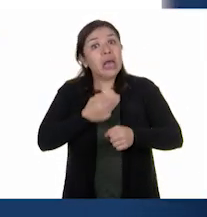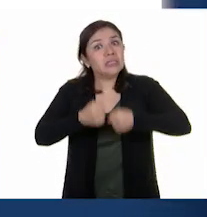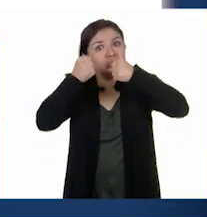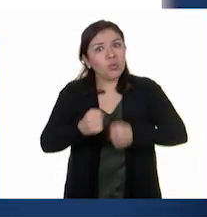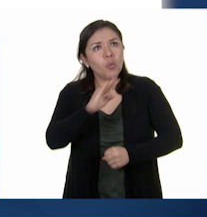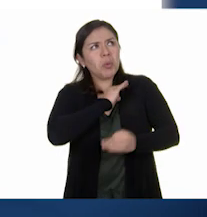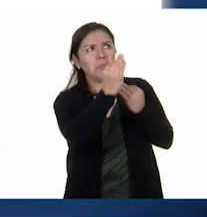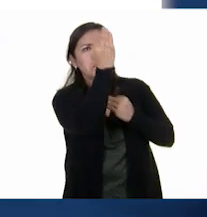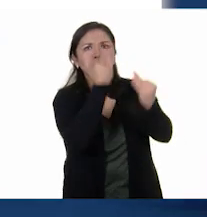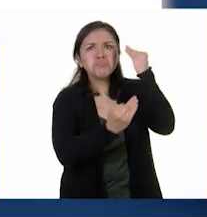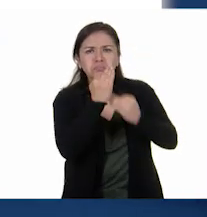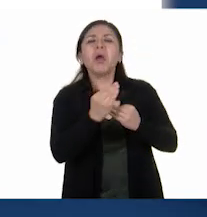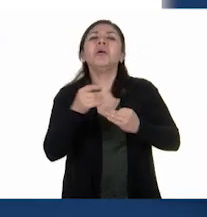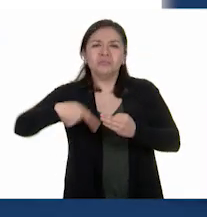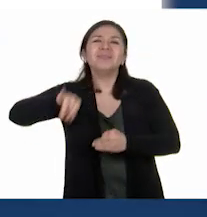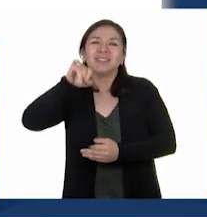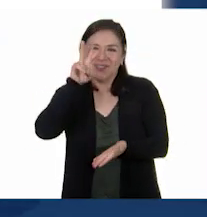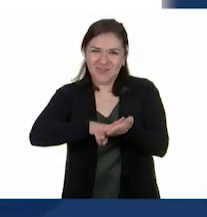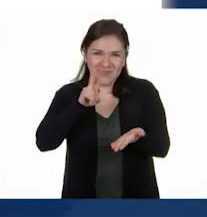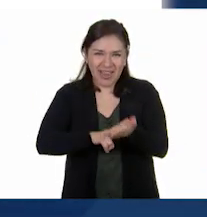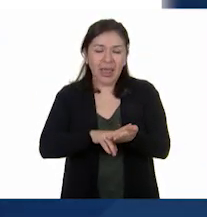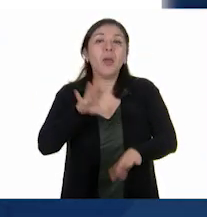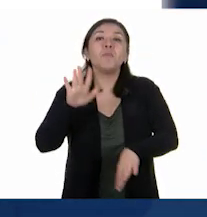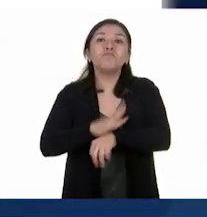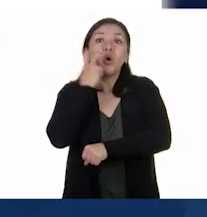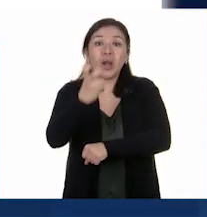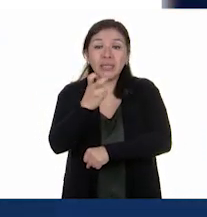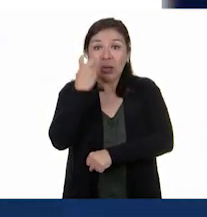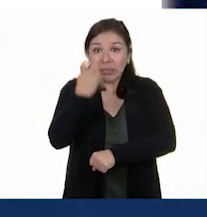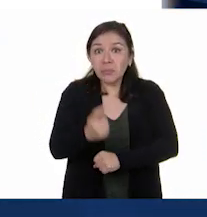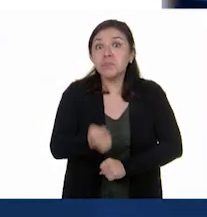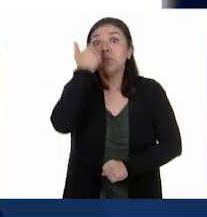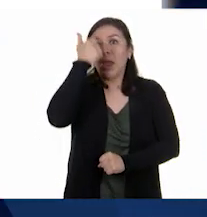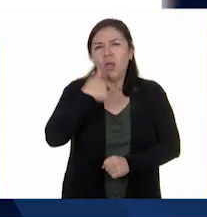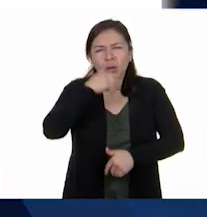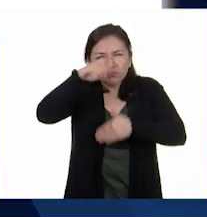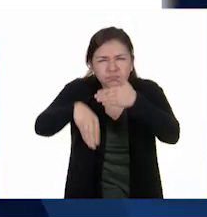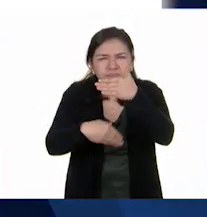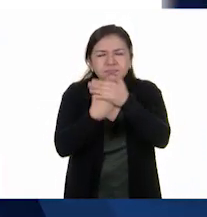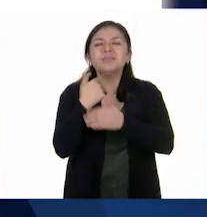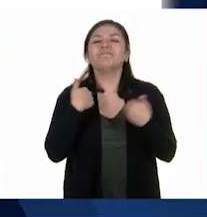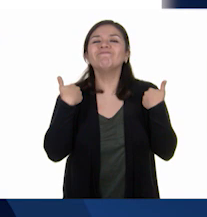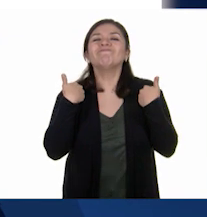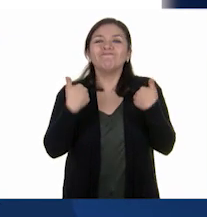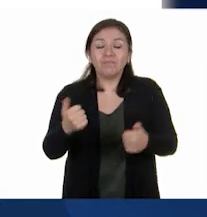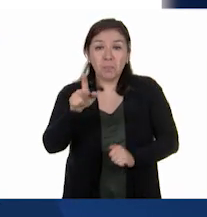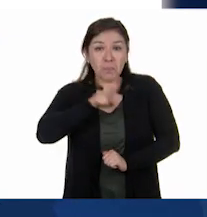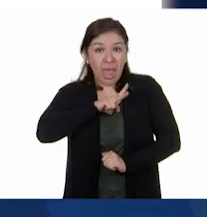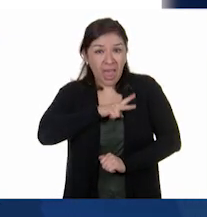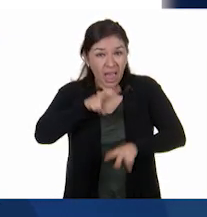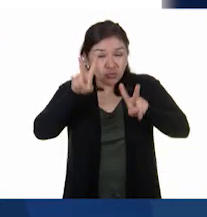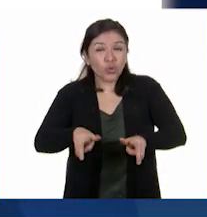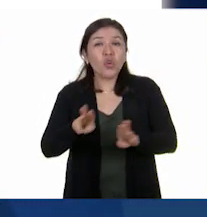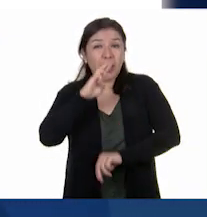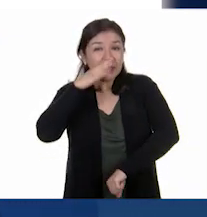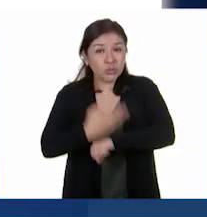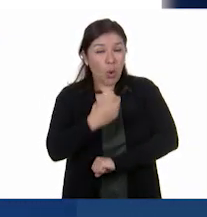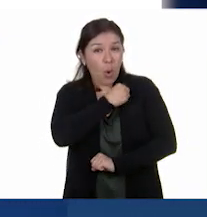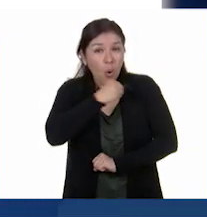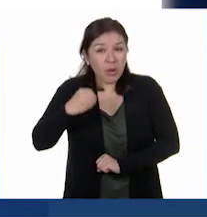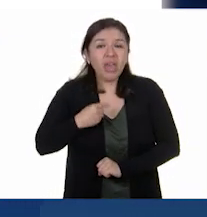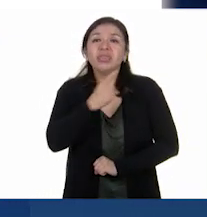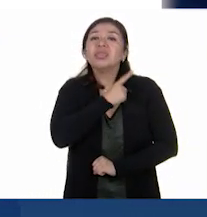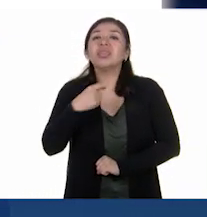será surtida en su necesidad. Por eso, desde aquella primera hora, yo comprendí que mi mayor obligación como jefe habría